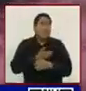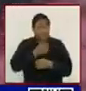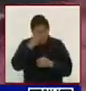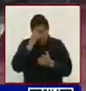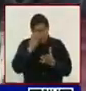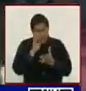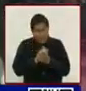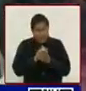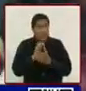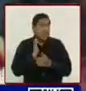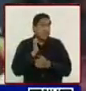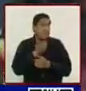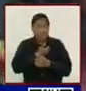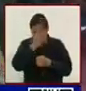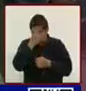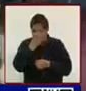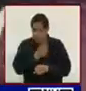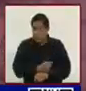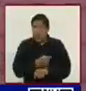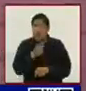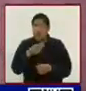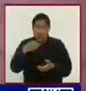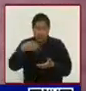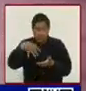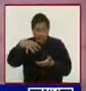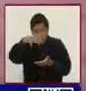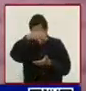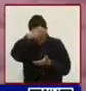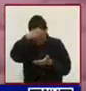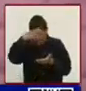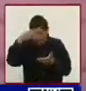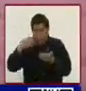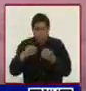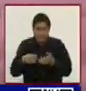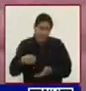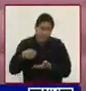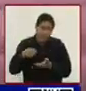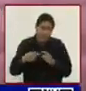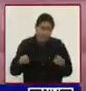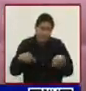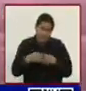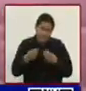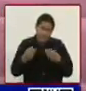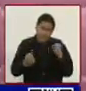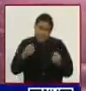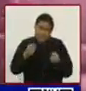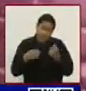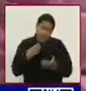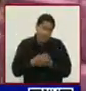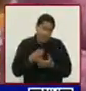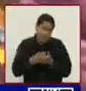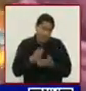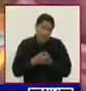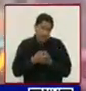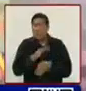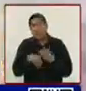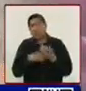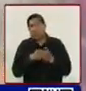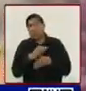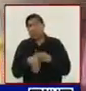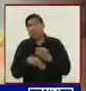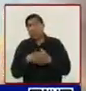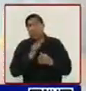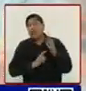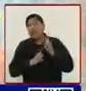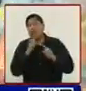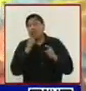nuestras tradiciones. ¿Usted qué está haciendo sahumar? Son varias cosas, canasta, terrenos, auto, dinero, bajo todas nuestras creencias. Algunos